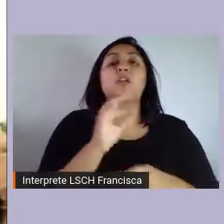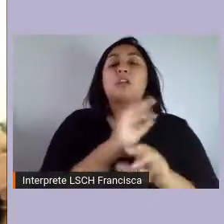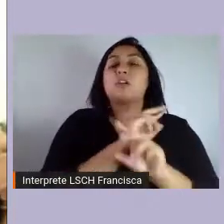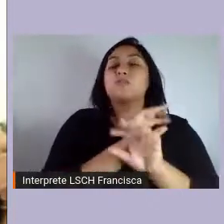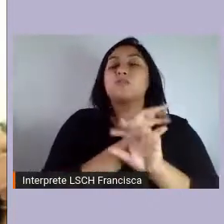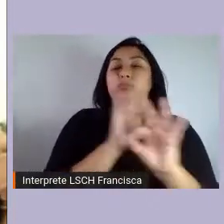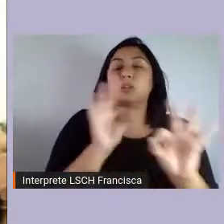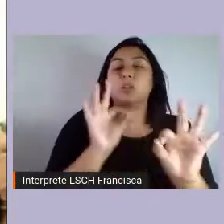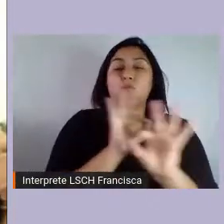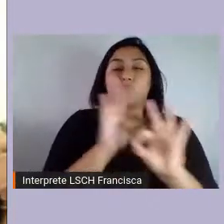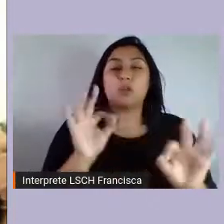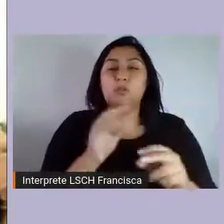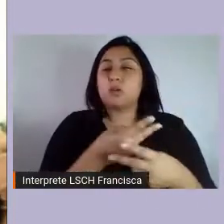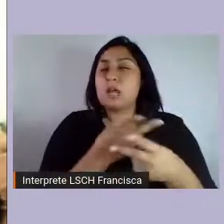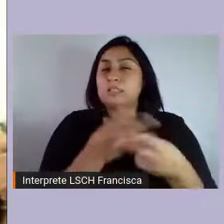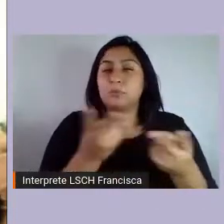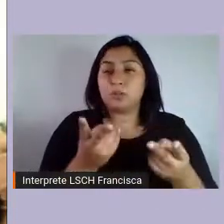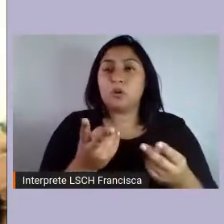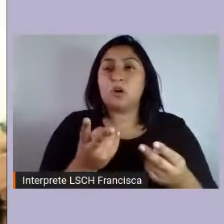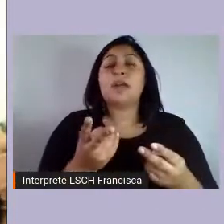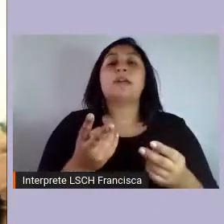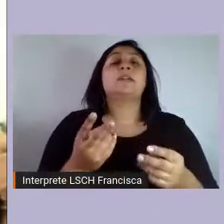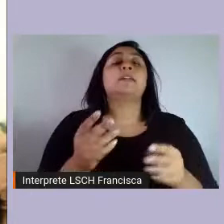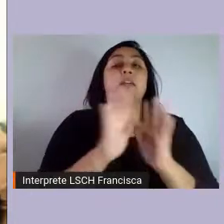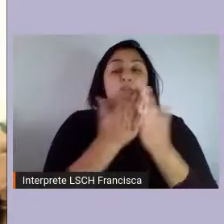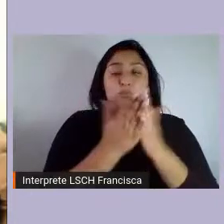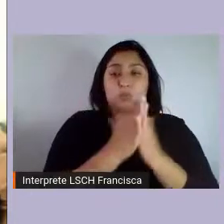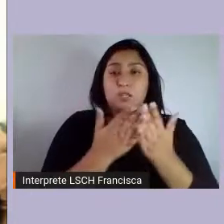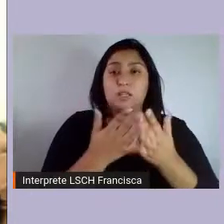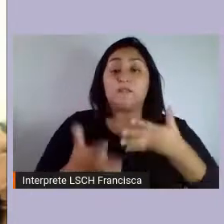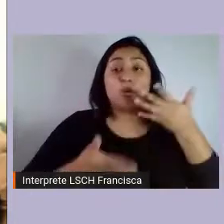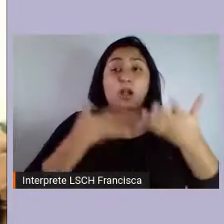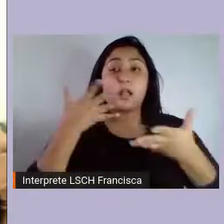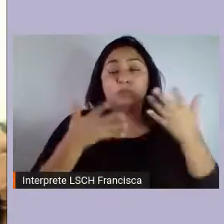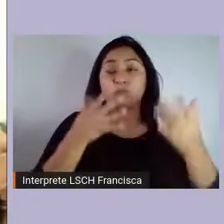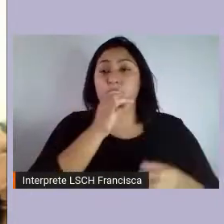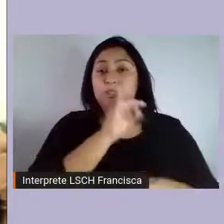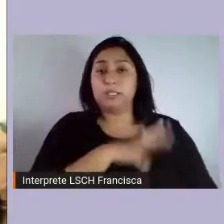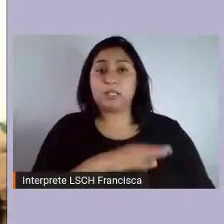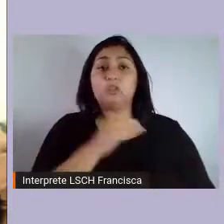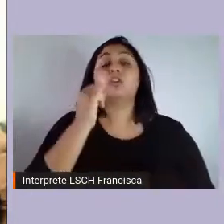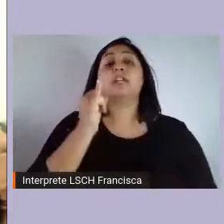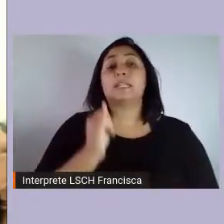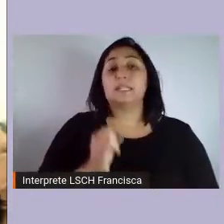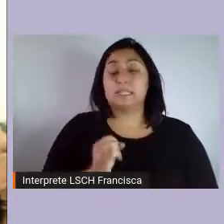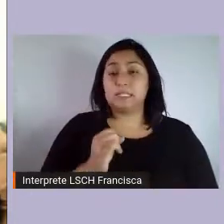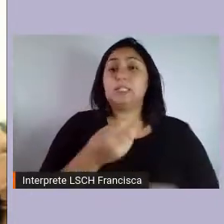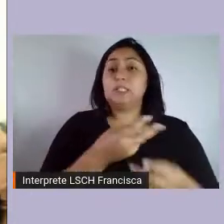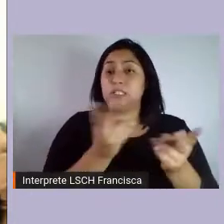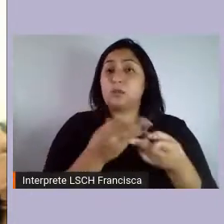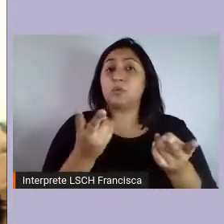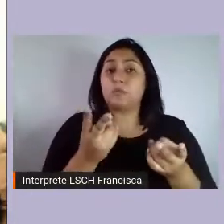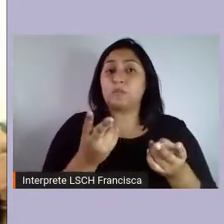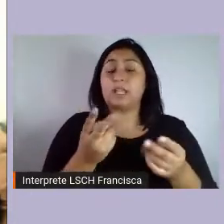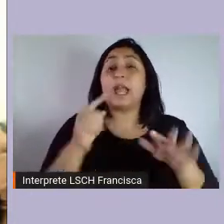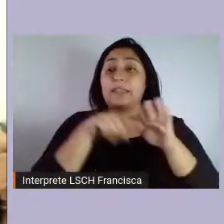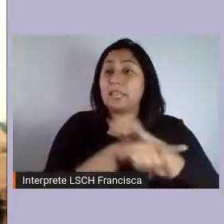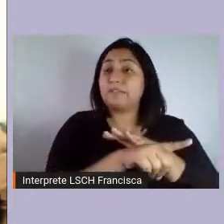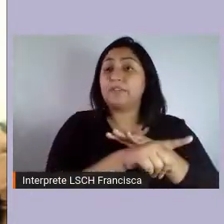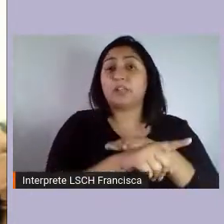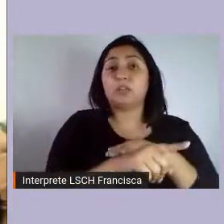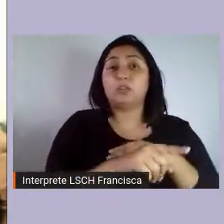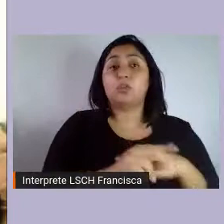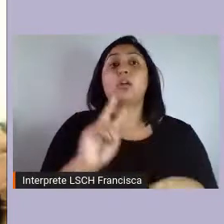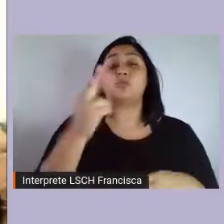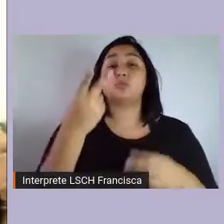de difusión. Y un libro que sí se publica en vida, con su intervención, incluso estando ella en su segundo